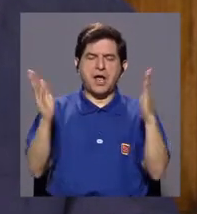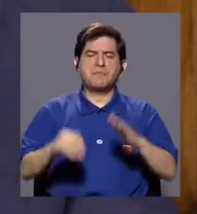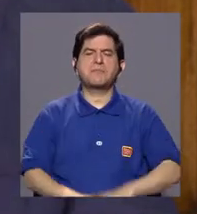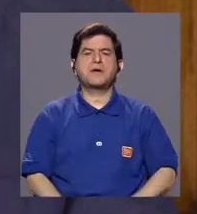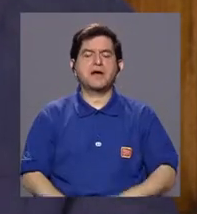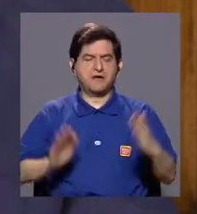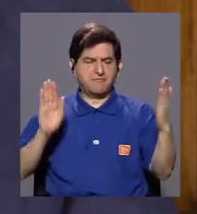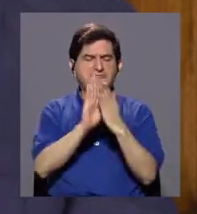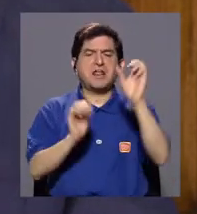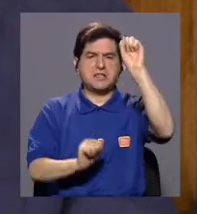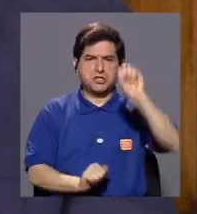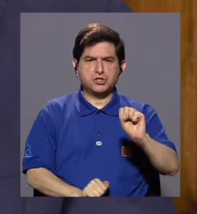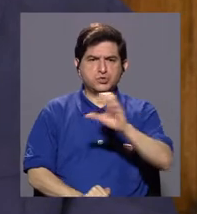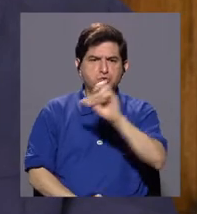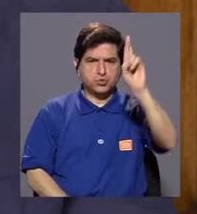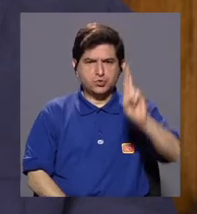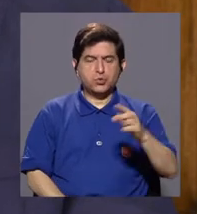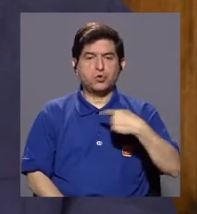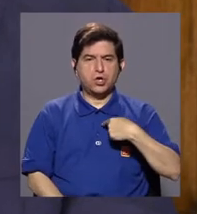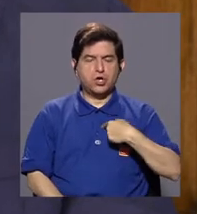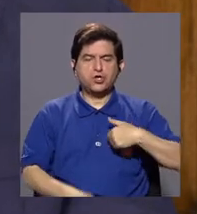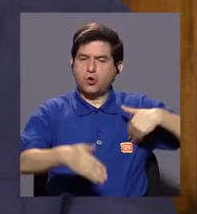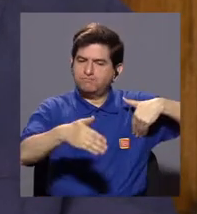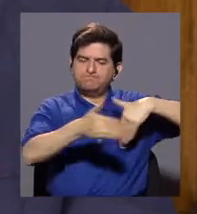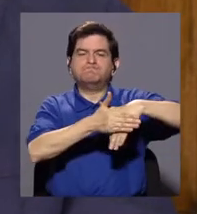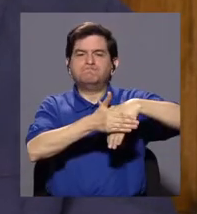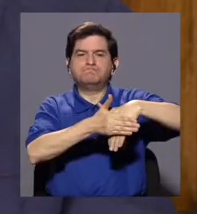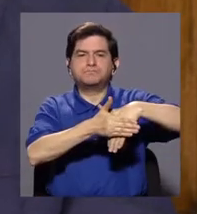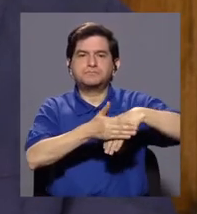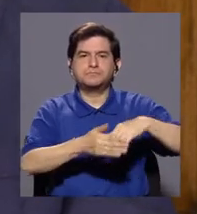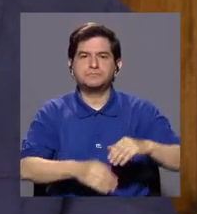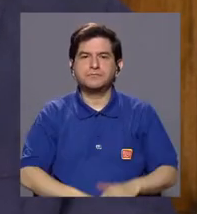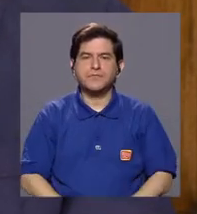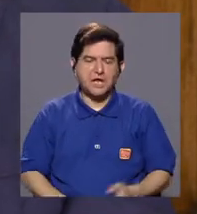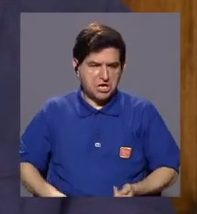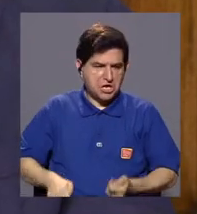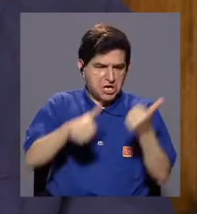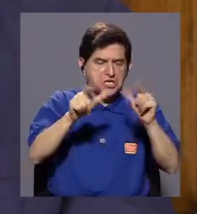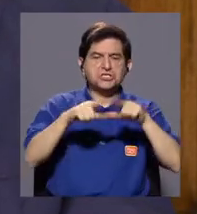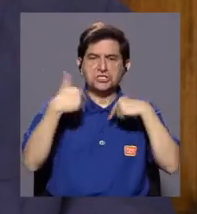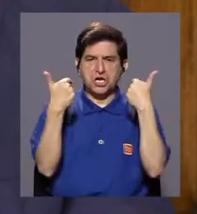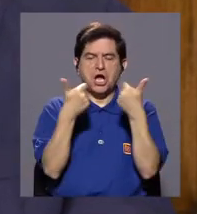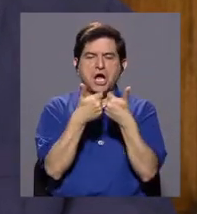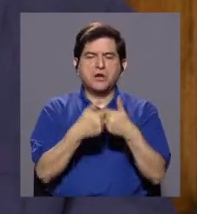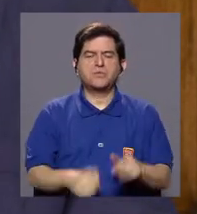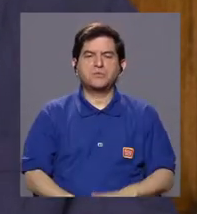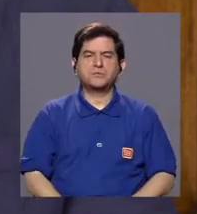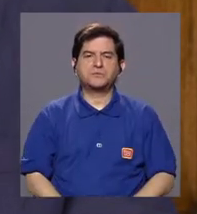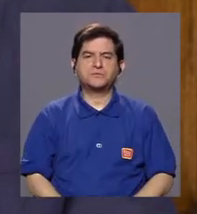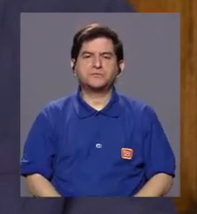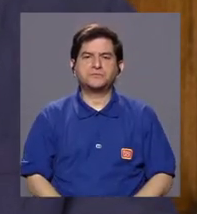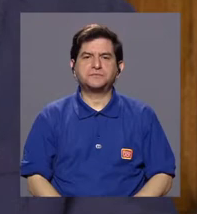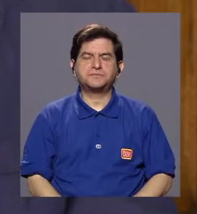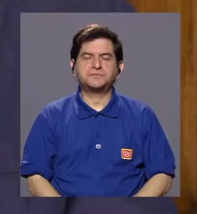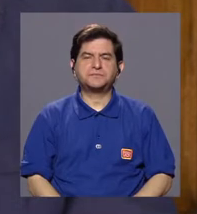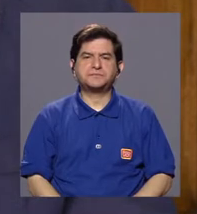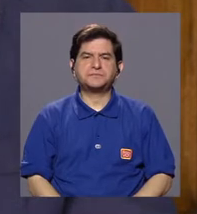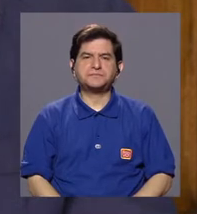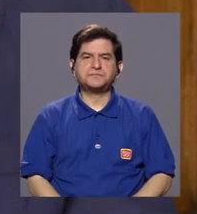Frente Sur en Costa Rica. Y yo se lo impedí y expulsé a la contra.